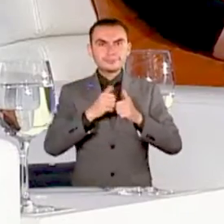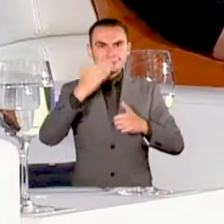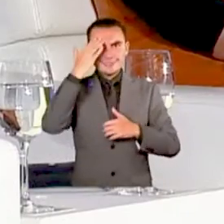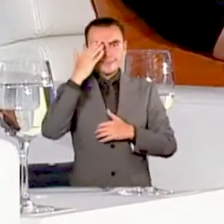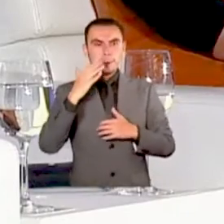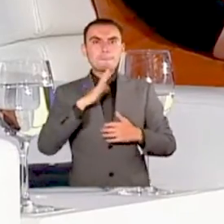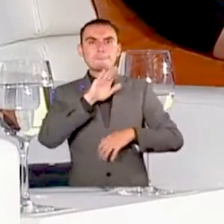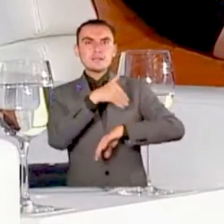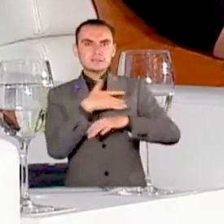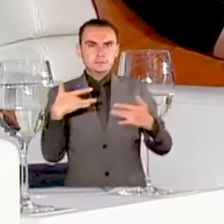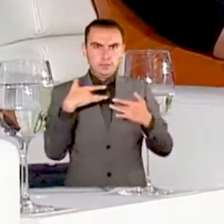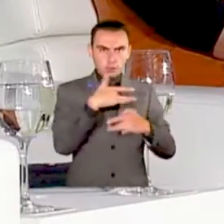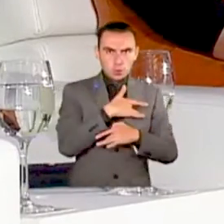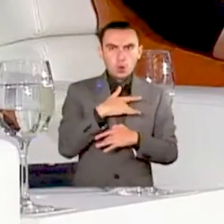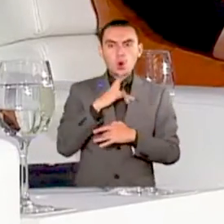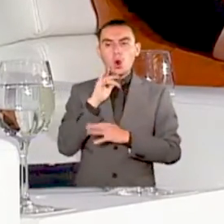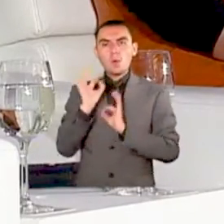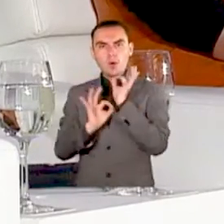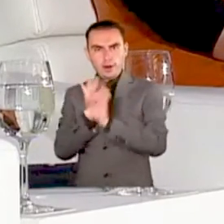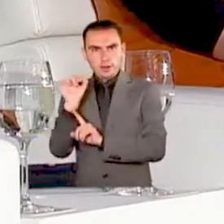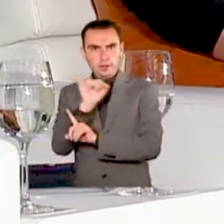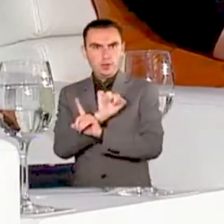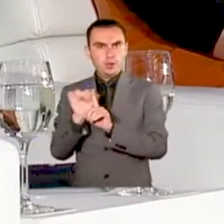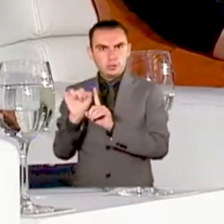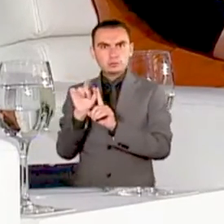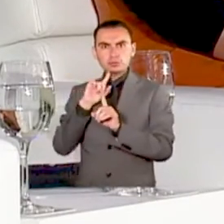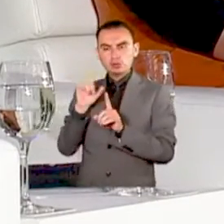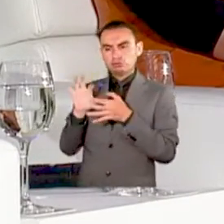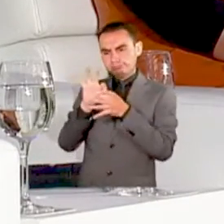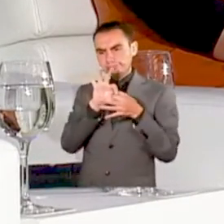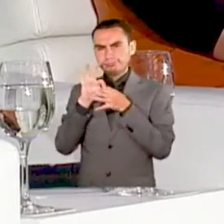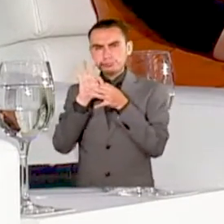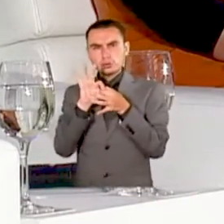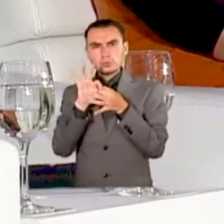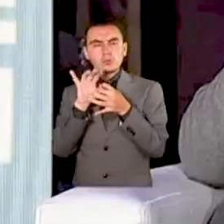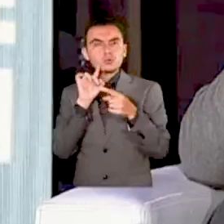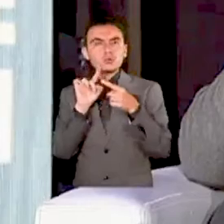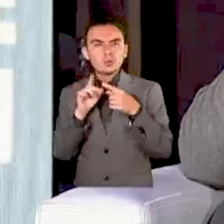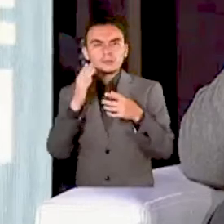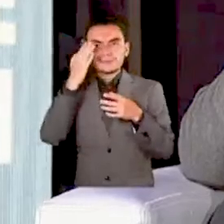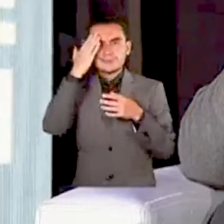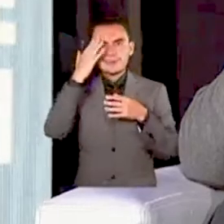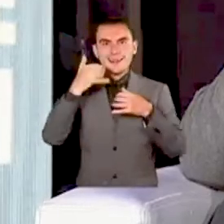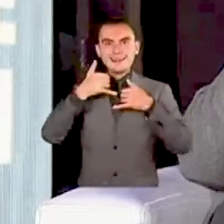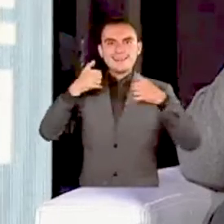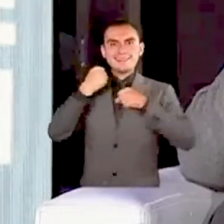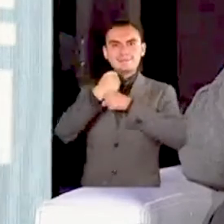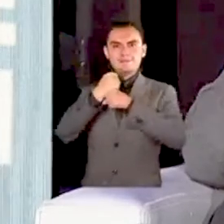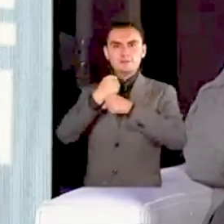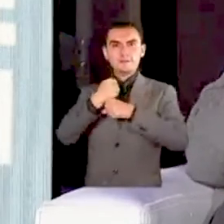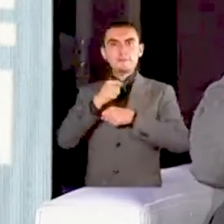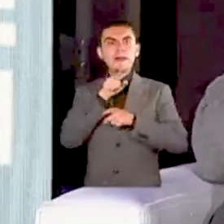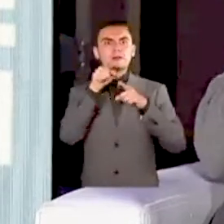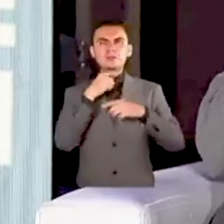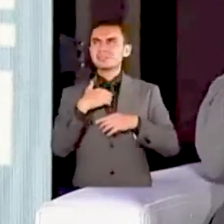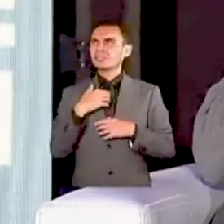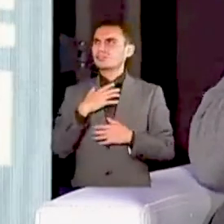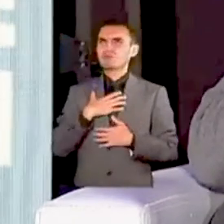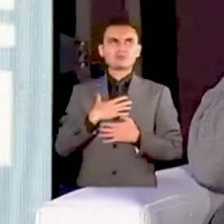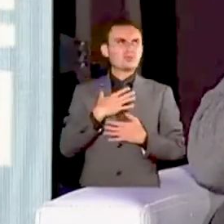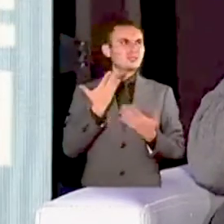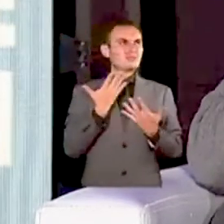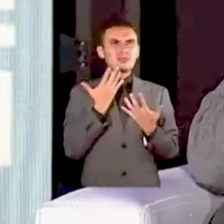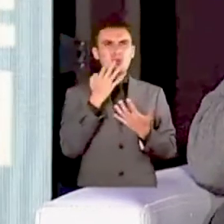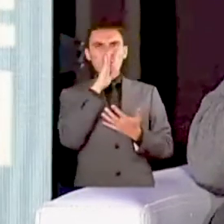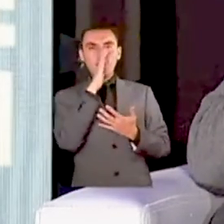de la Salud y Protección Social, todo ello encaminado a impartir línea de trabajo, a absolver dudas, inquietudes y a